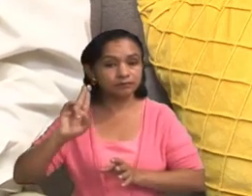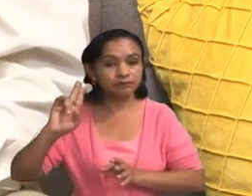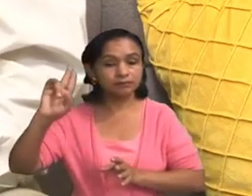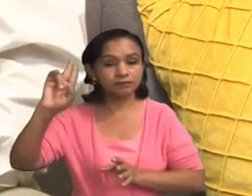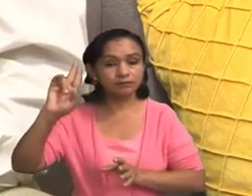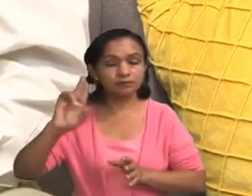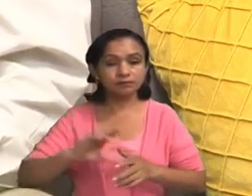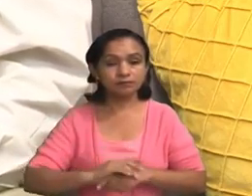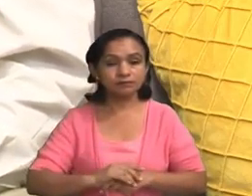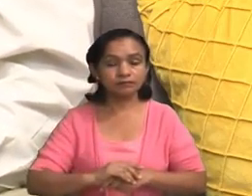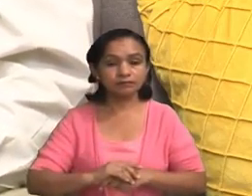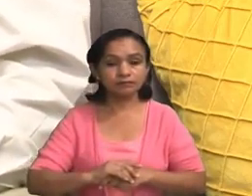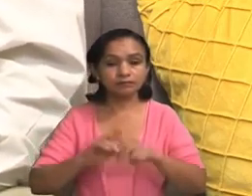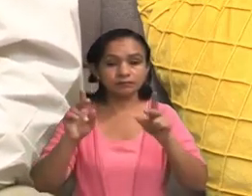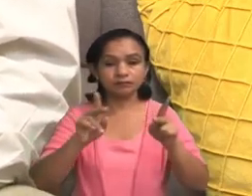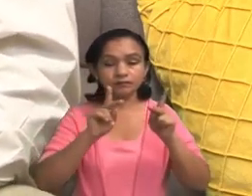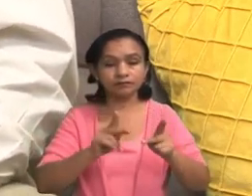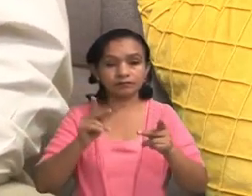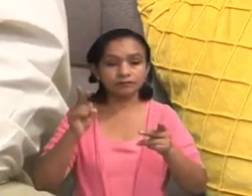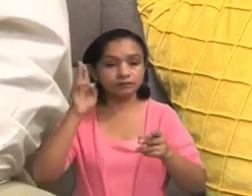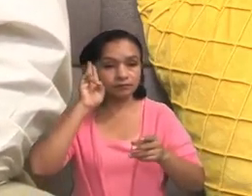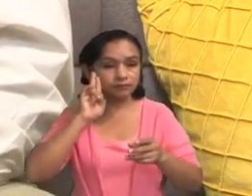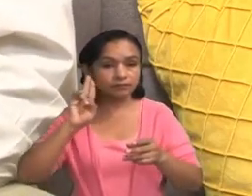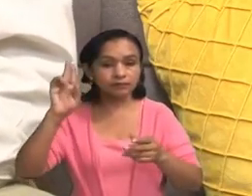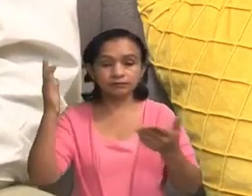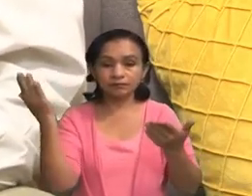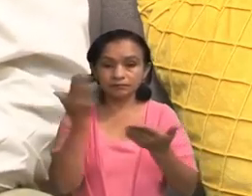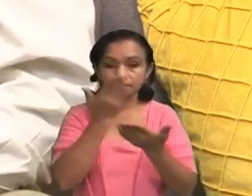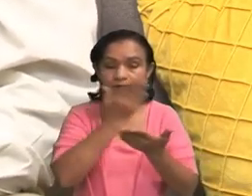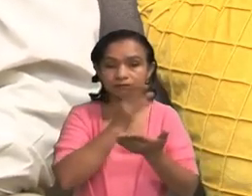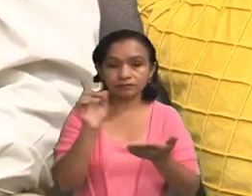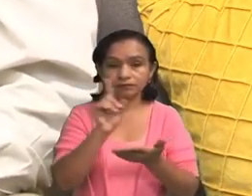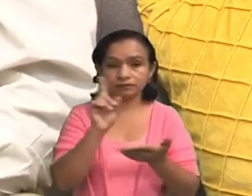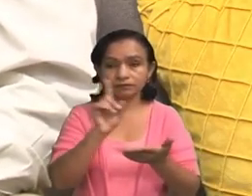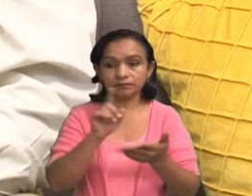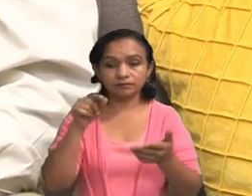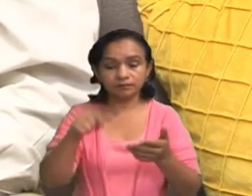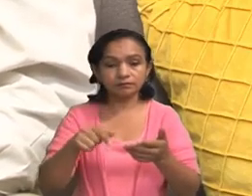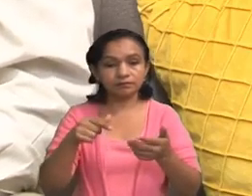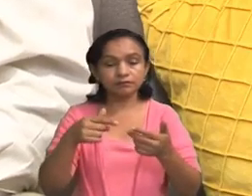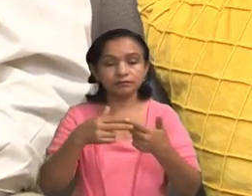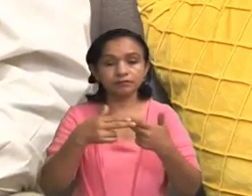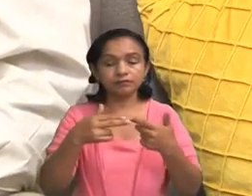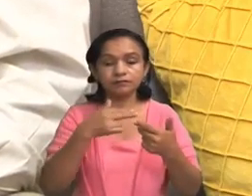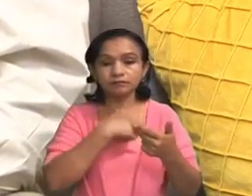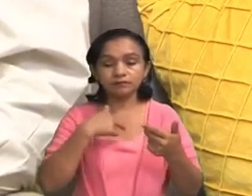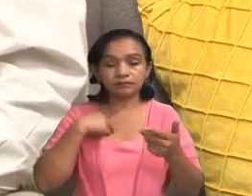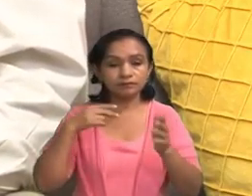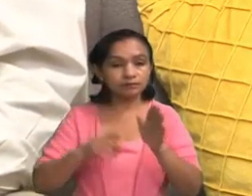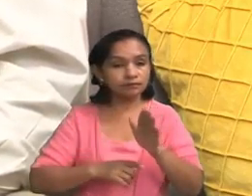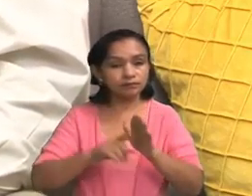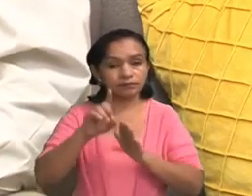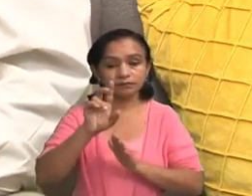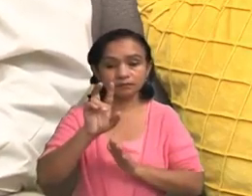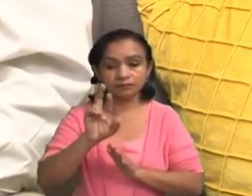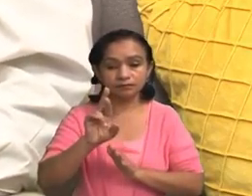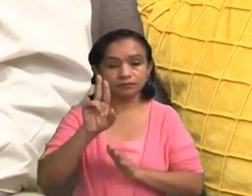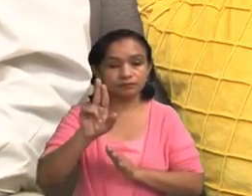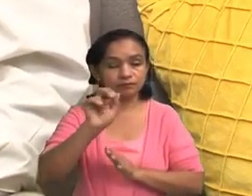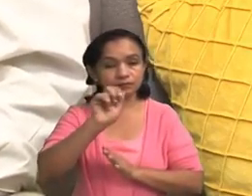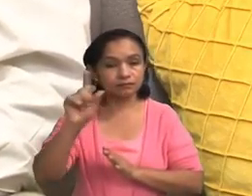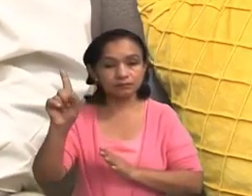es un congreso entre académicos y estudiantes, no, no es eso, ¿verdad? Este congreso de desarrollo rural no es así, ¿verdad? Lo